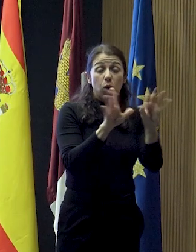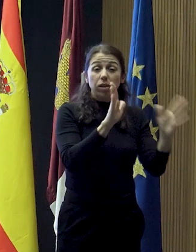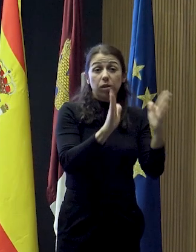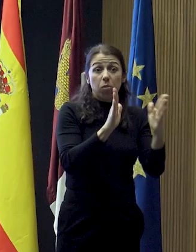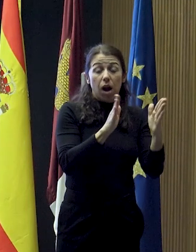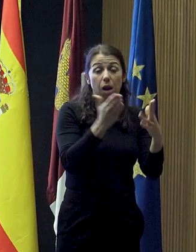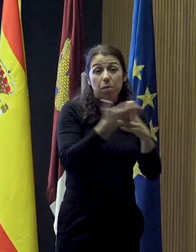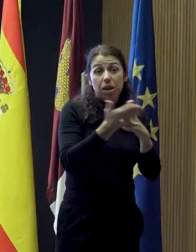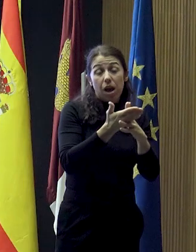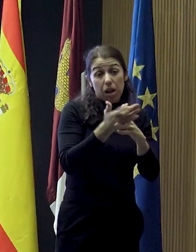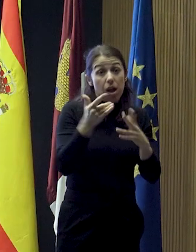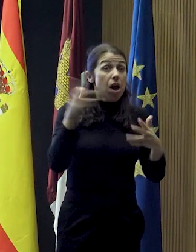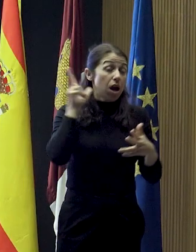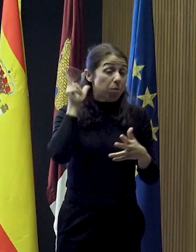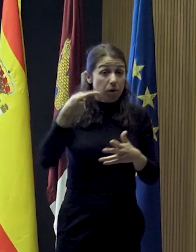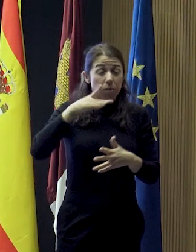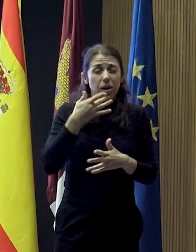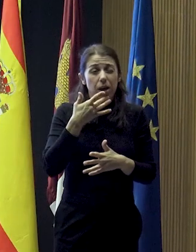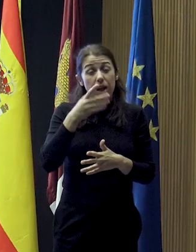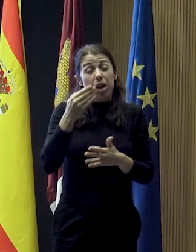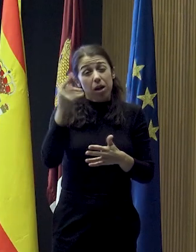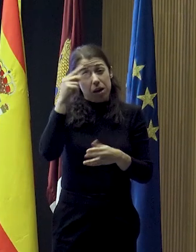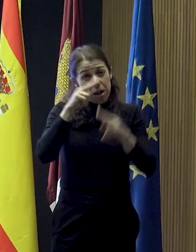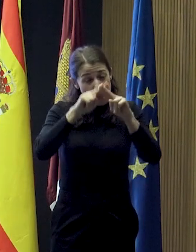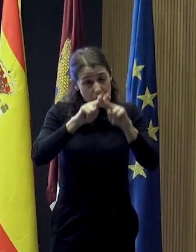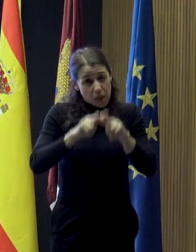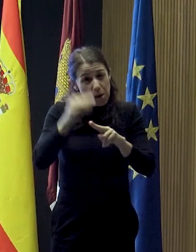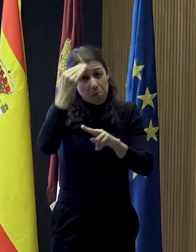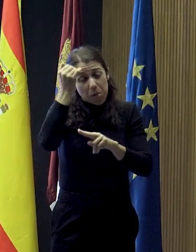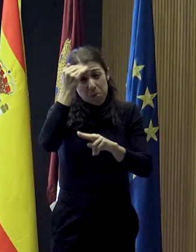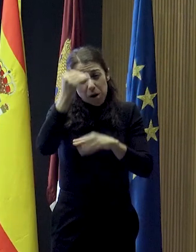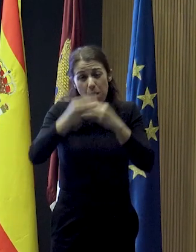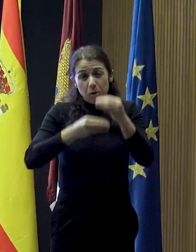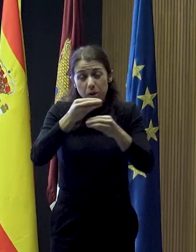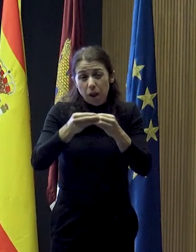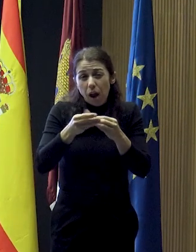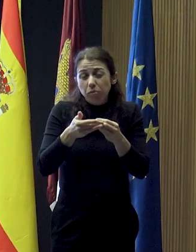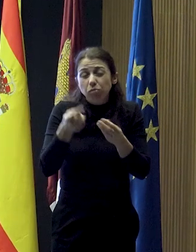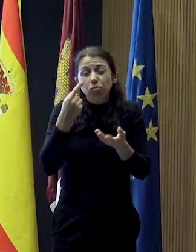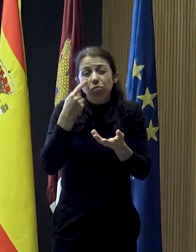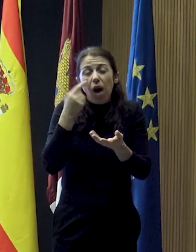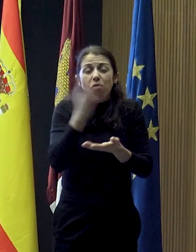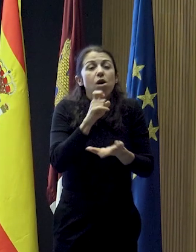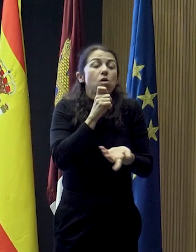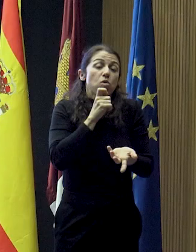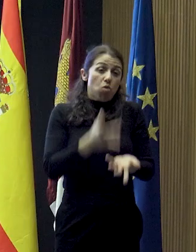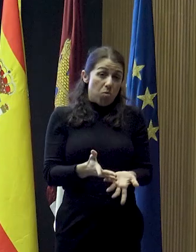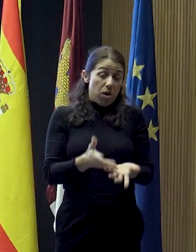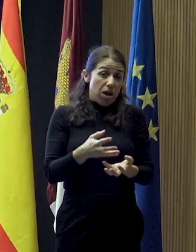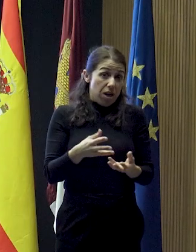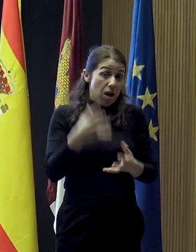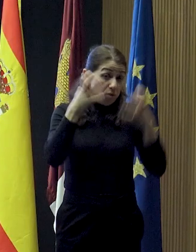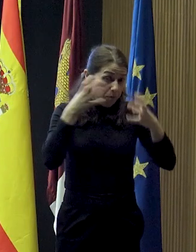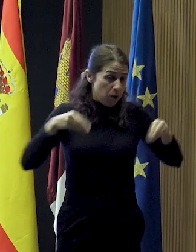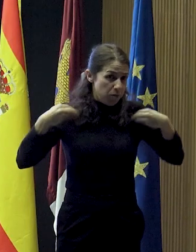el hipocampo, y viendo cómo se alteraba la memoria procedimental episódica de estos